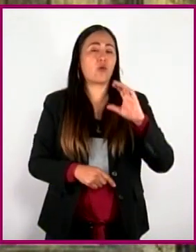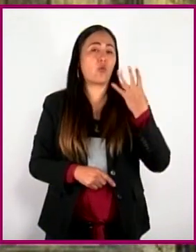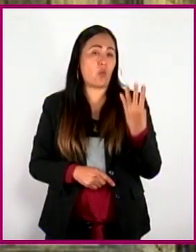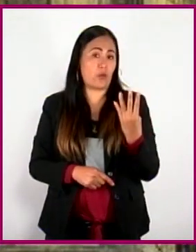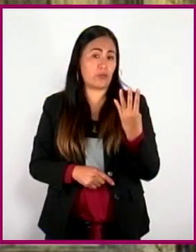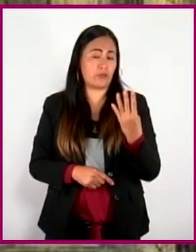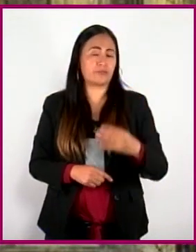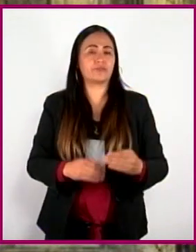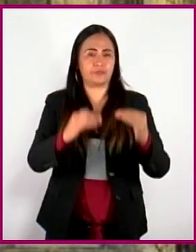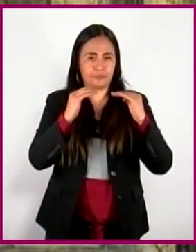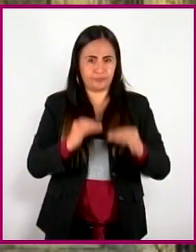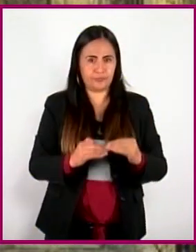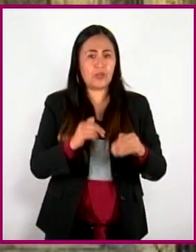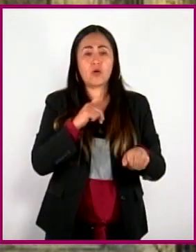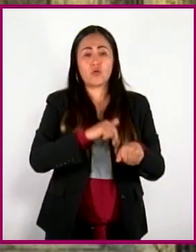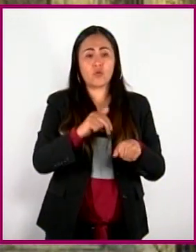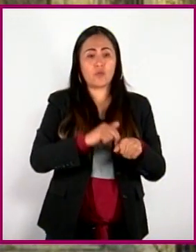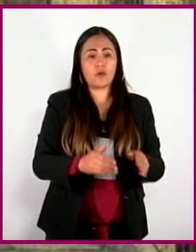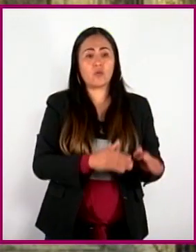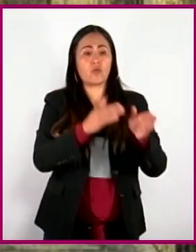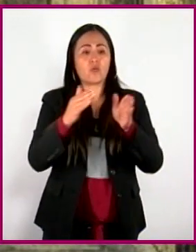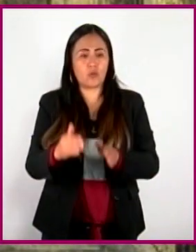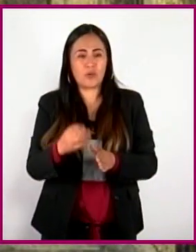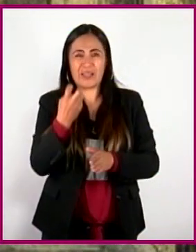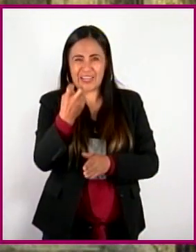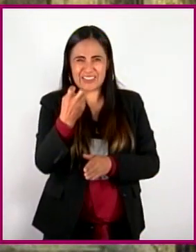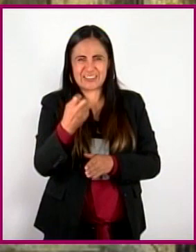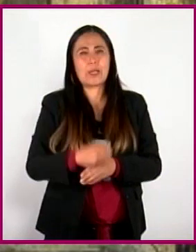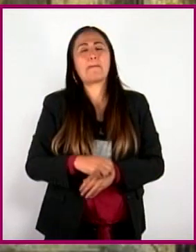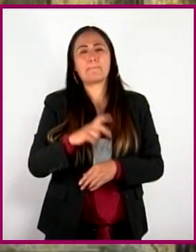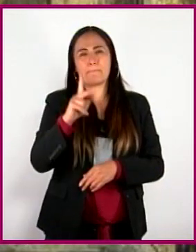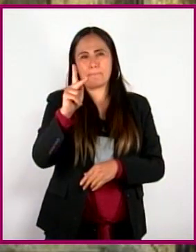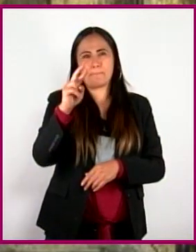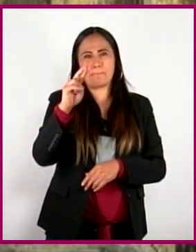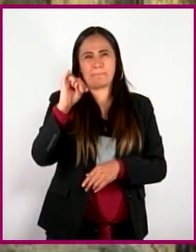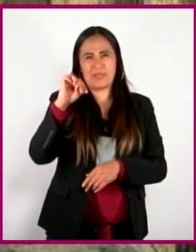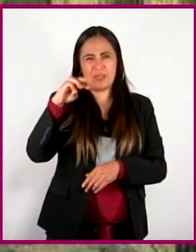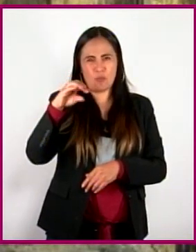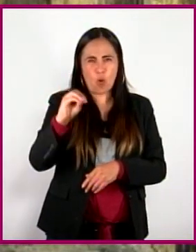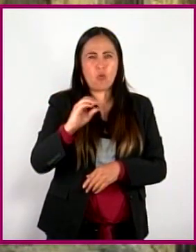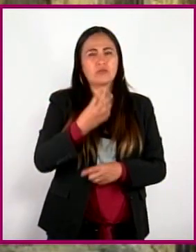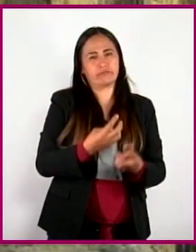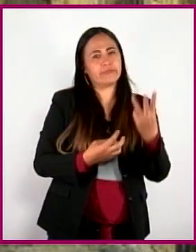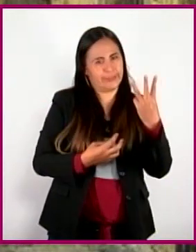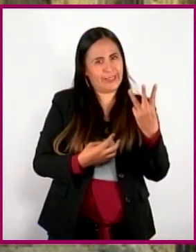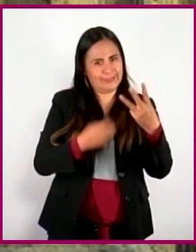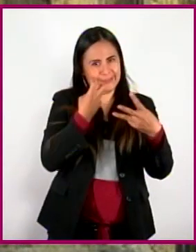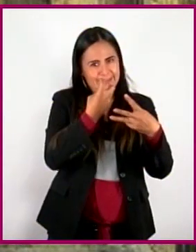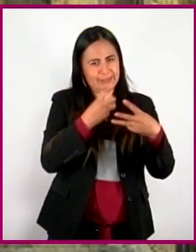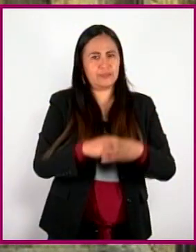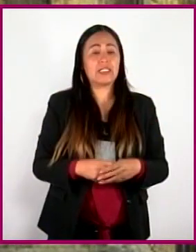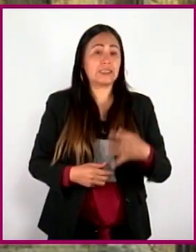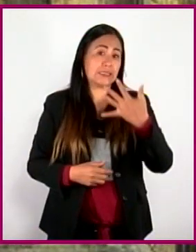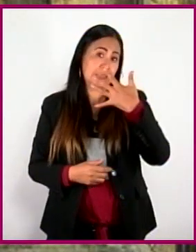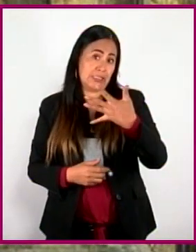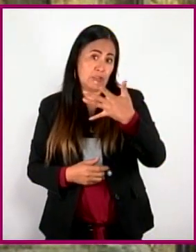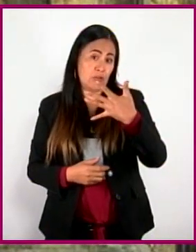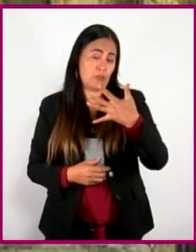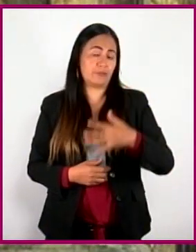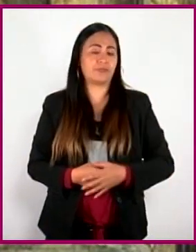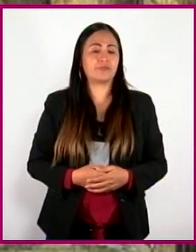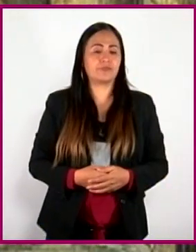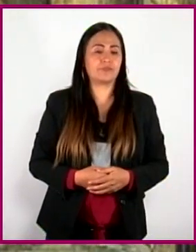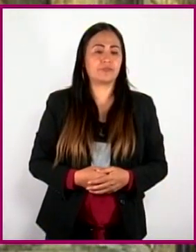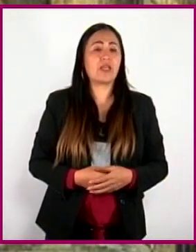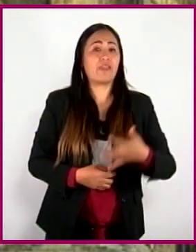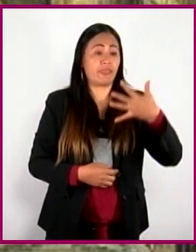El siguiente número no eliminado es un número primo, es decir, el 3. Inciso 5. Eliminamos todos los